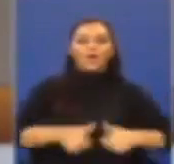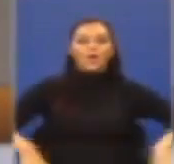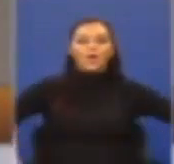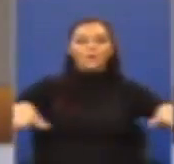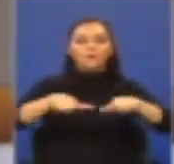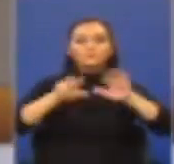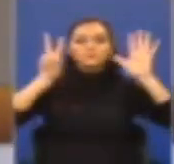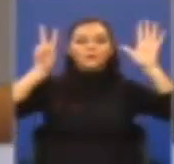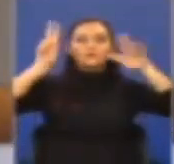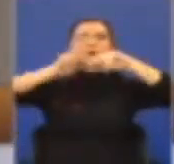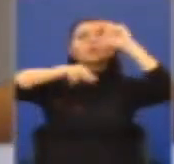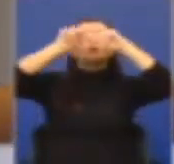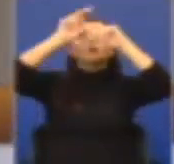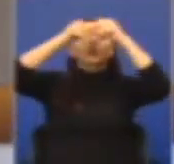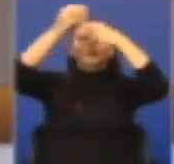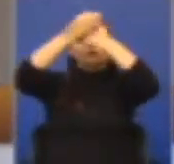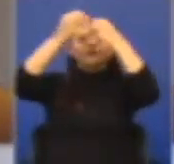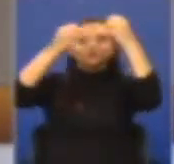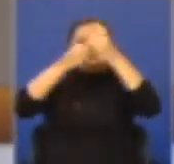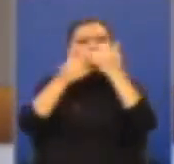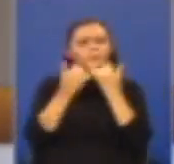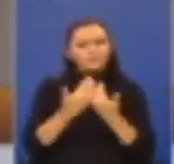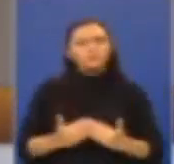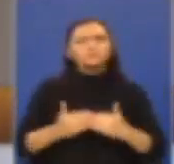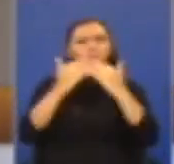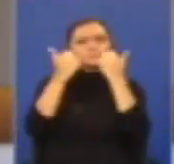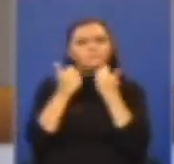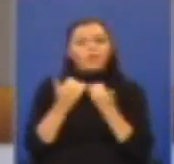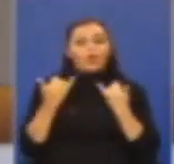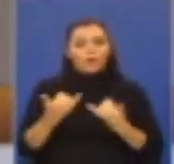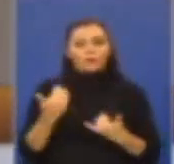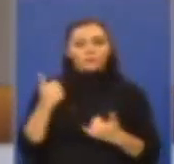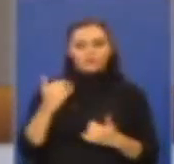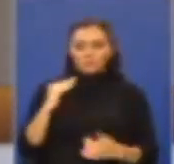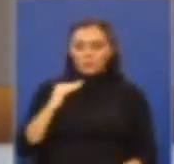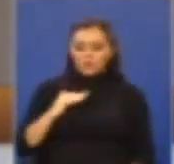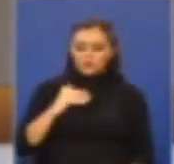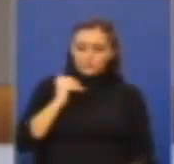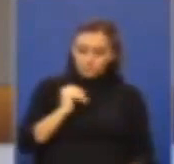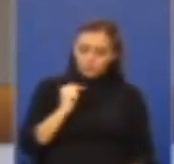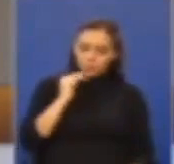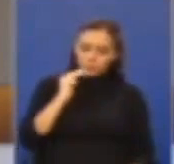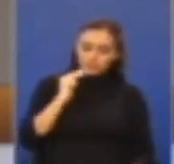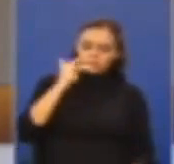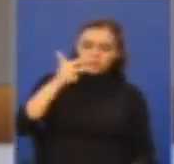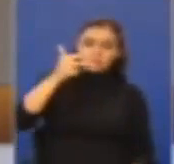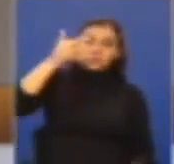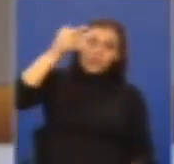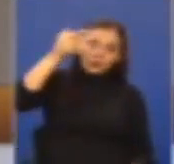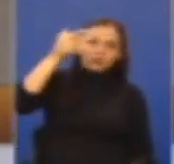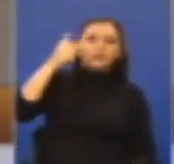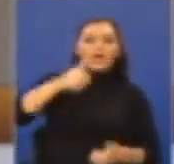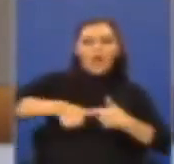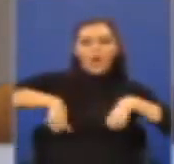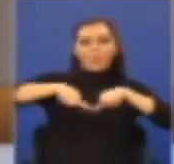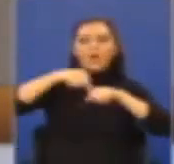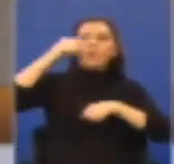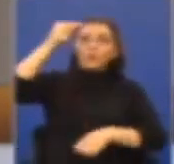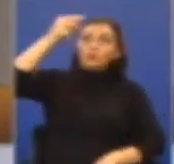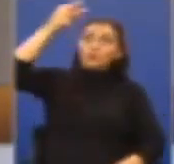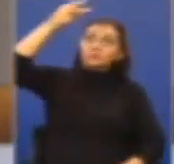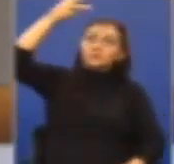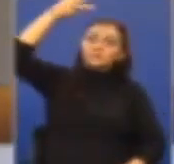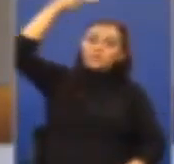de oficinas, para realmente tener un IAE. En este momento ya tenemos 4 pisos de aulas, es todavía insuficiente, pero bueno, estamos haciendo toda una reforma